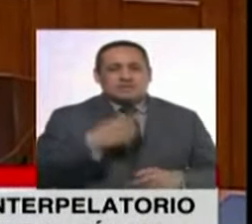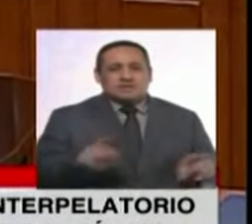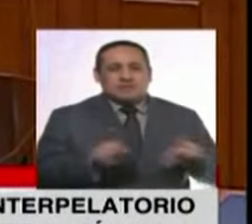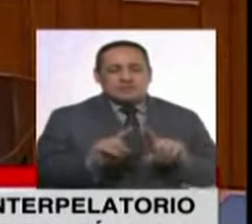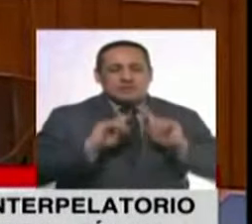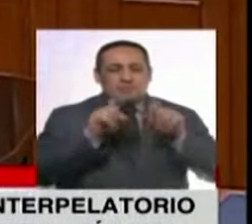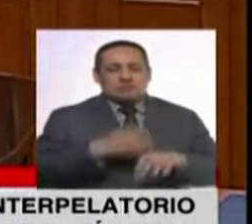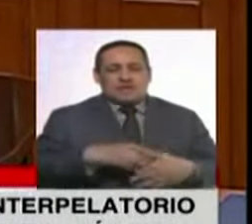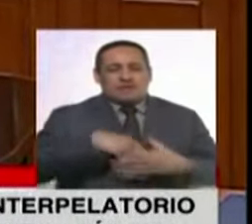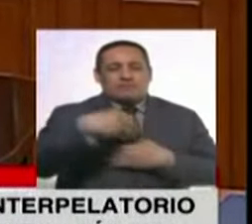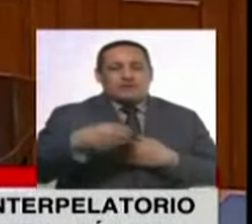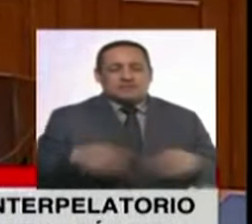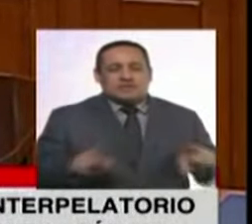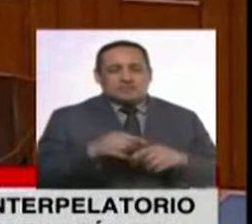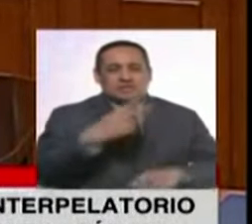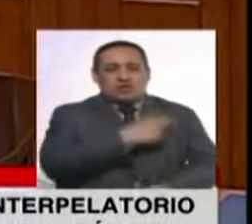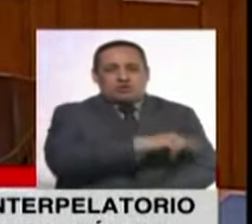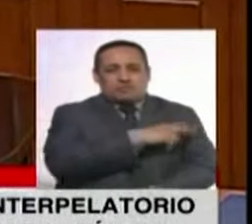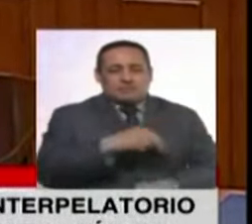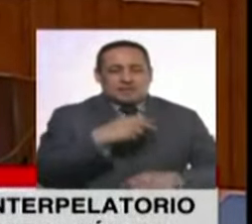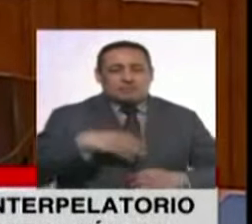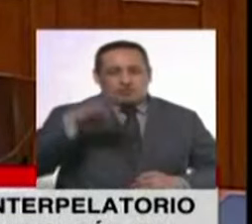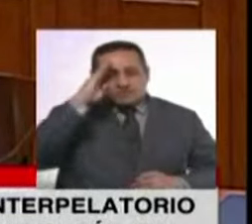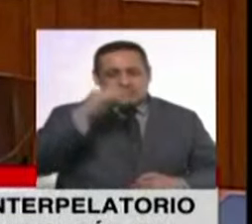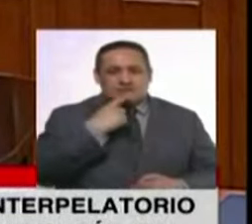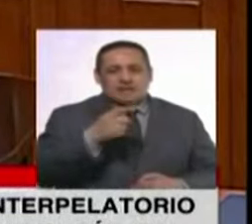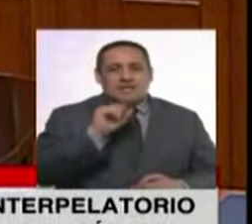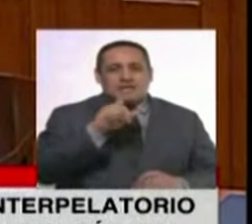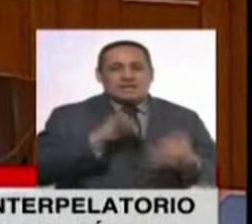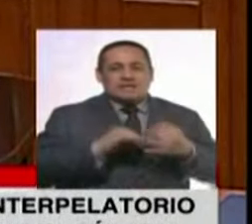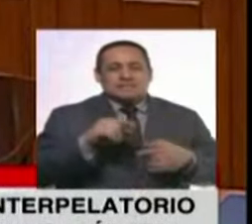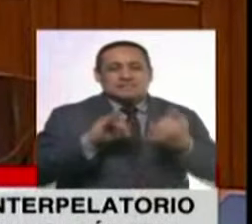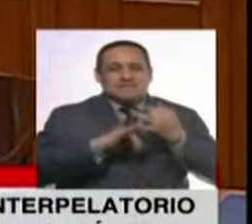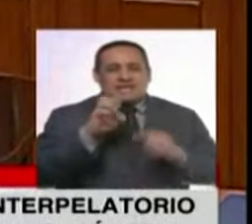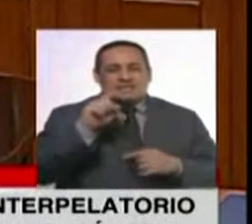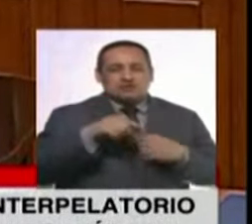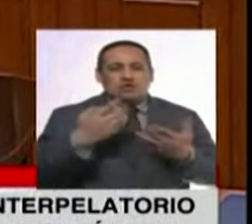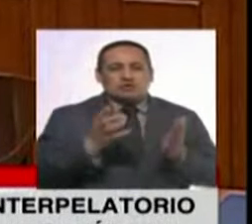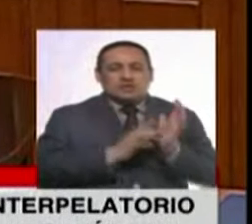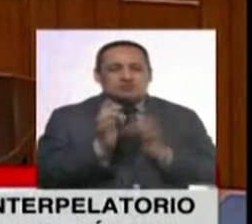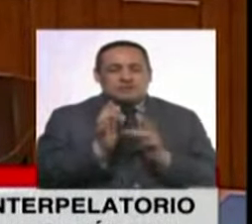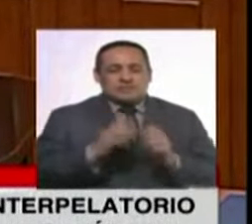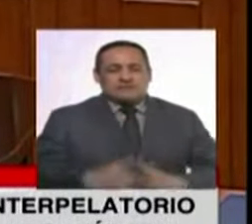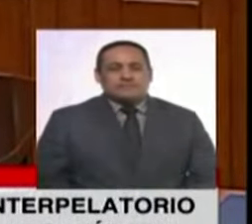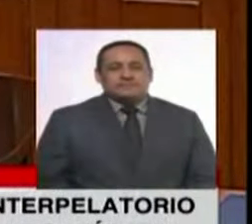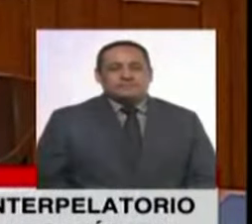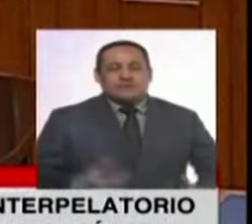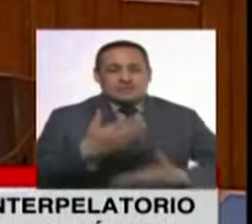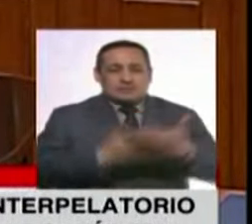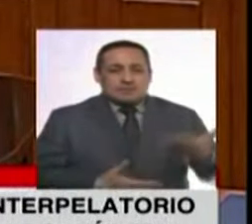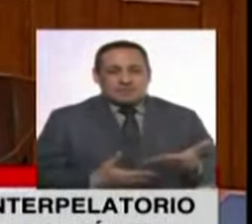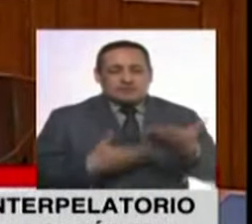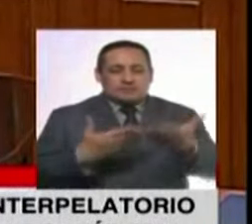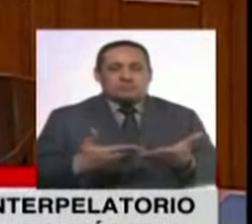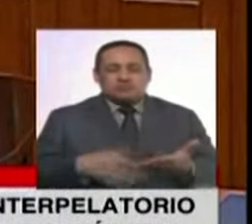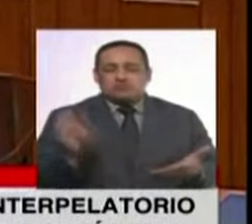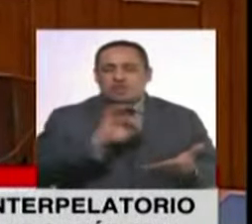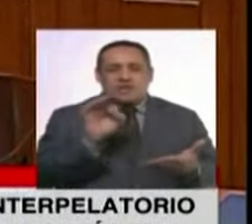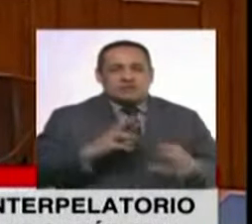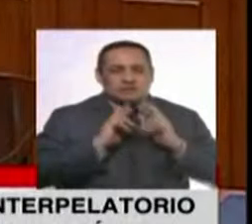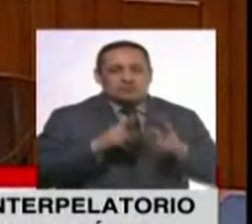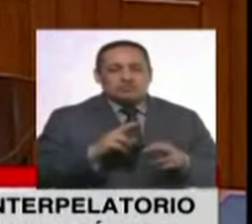de consulta externa del hospital pnp Luis n Sáenz en Jesús María este documento tampoco